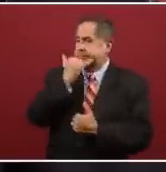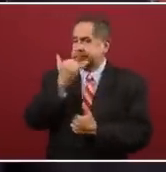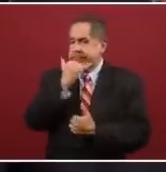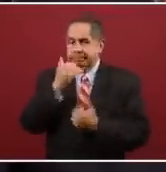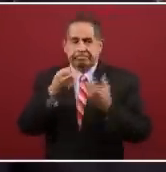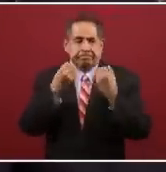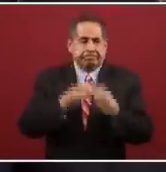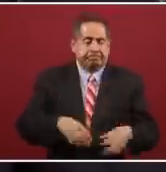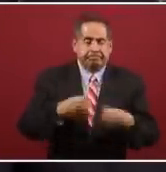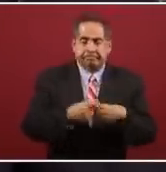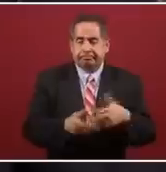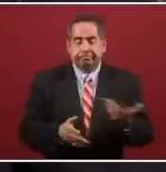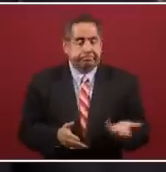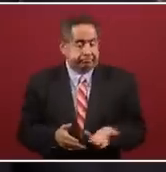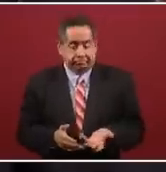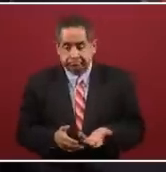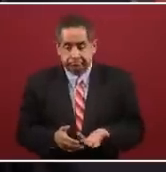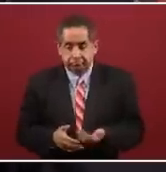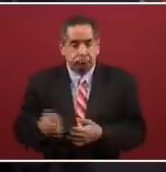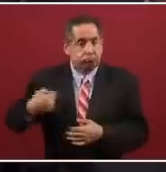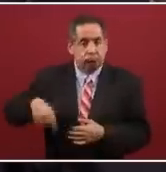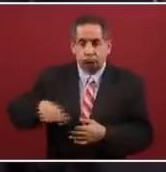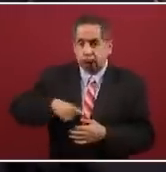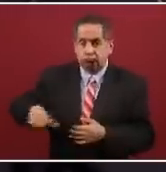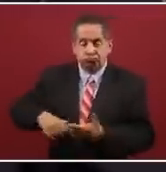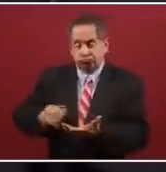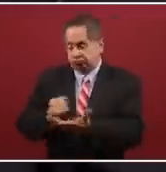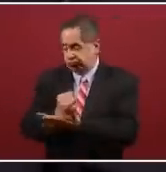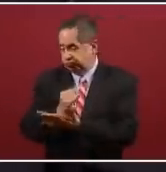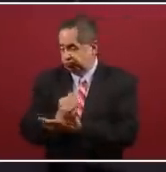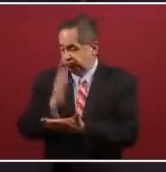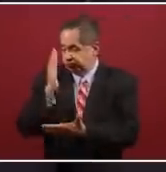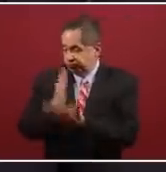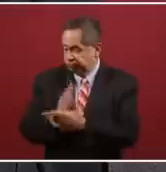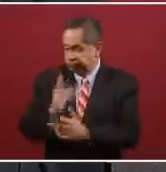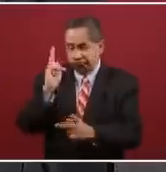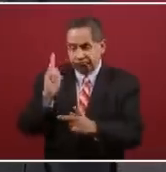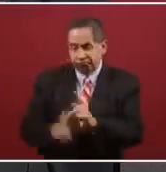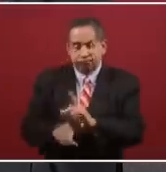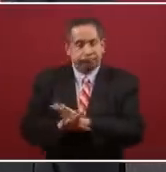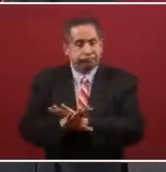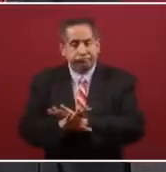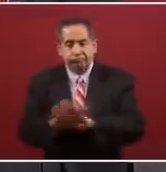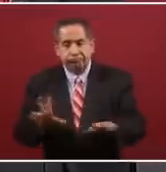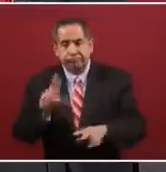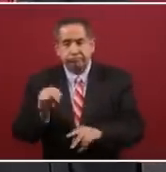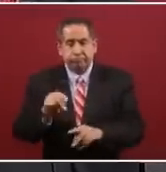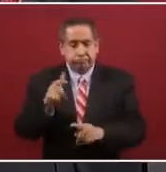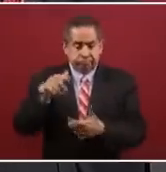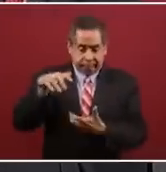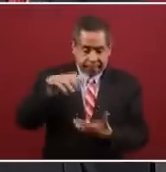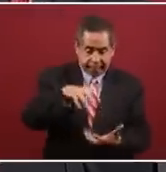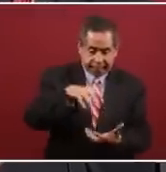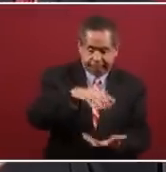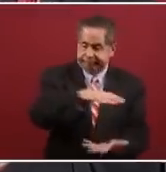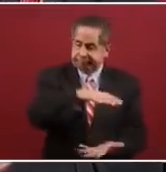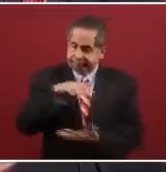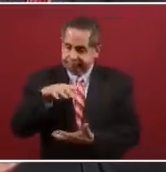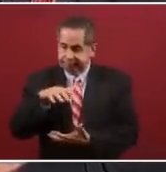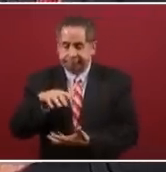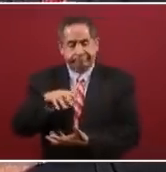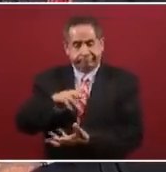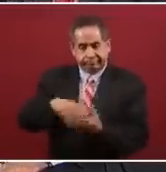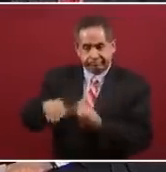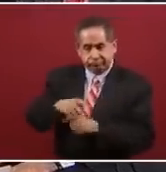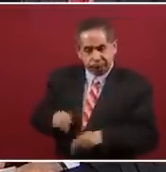cuando se decidió que ese fondo se iba a utilizar para financiar